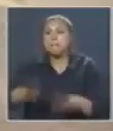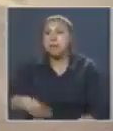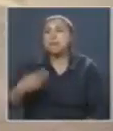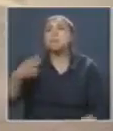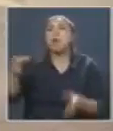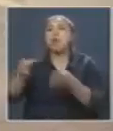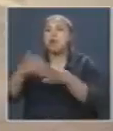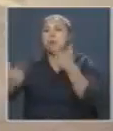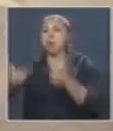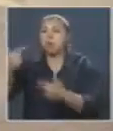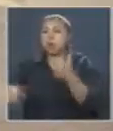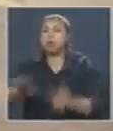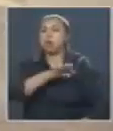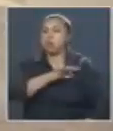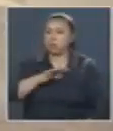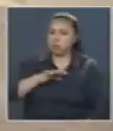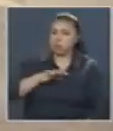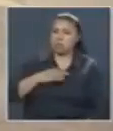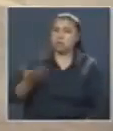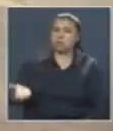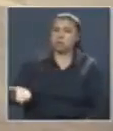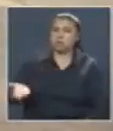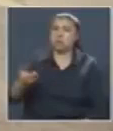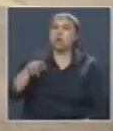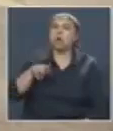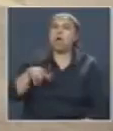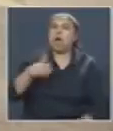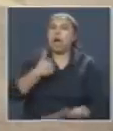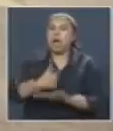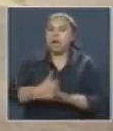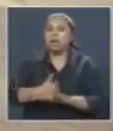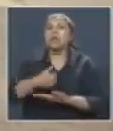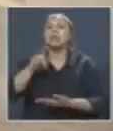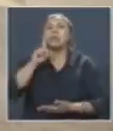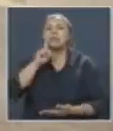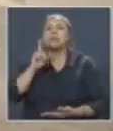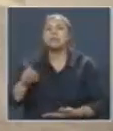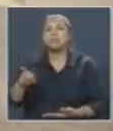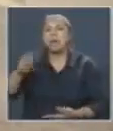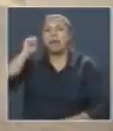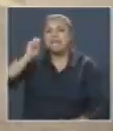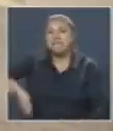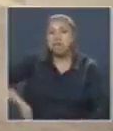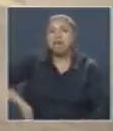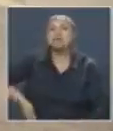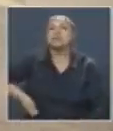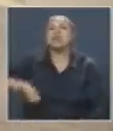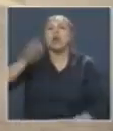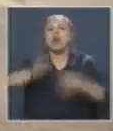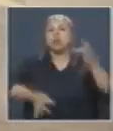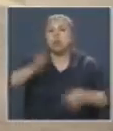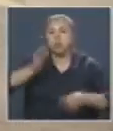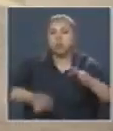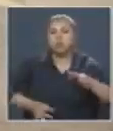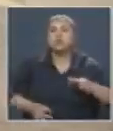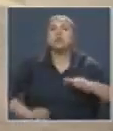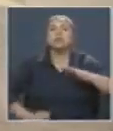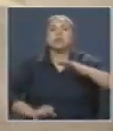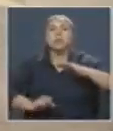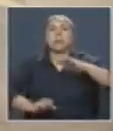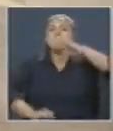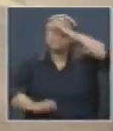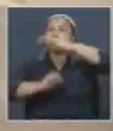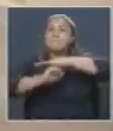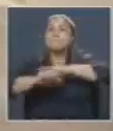partido de gobierno ministro alcaldía que frente a los fallos del tribunal laboral y de la corte de apelaciones decidió seguir más allá para